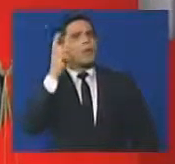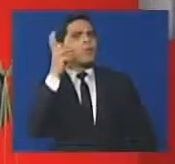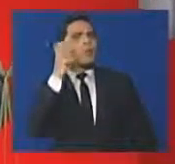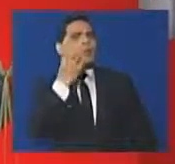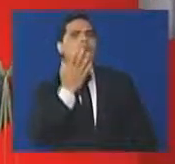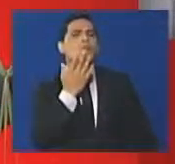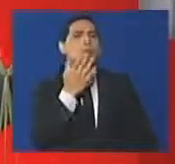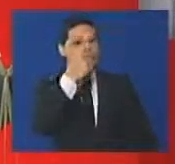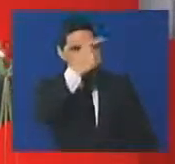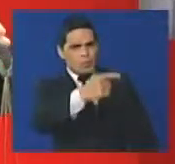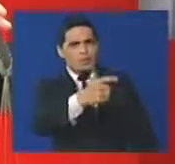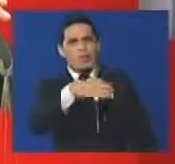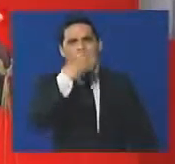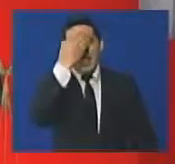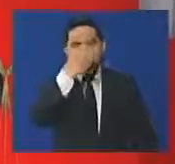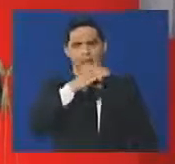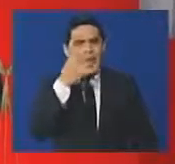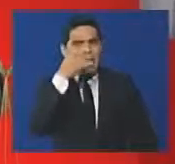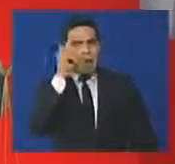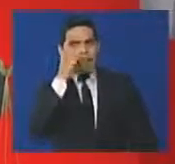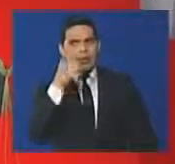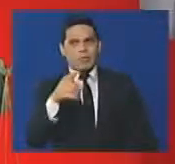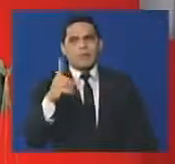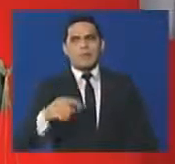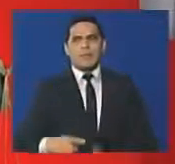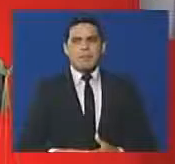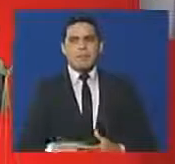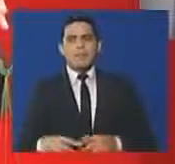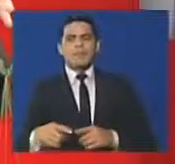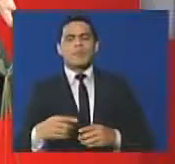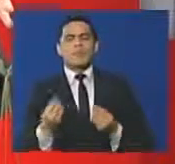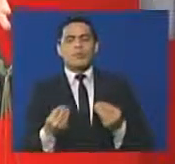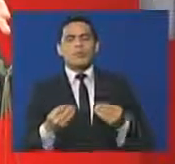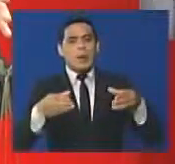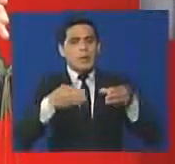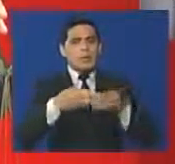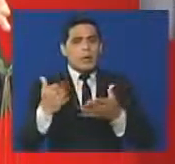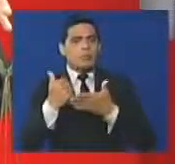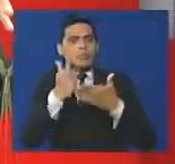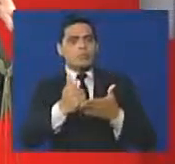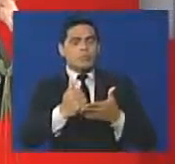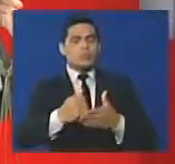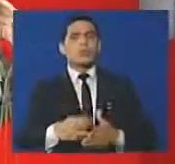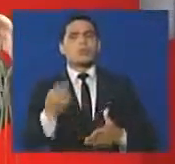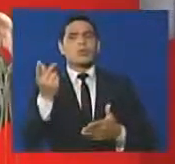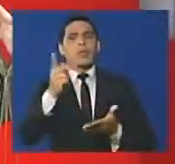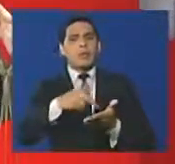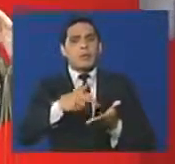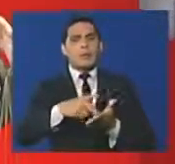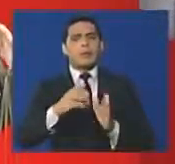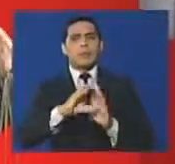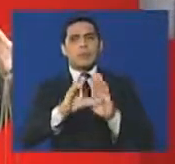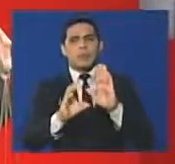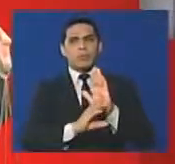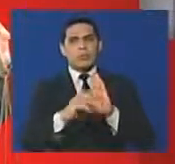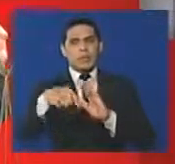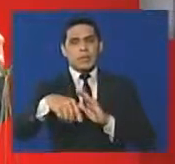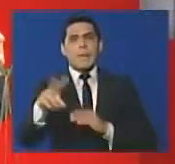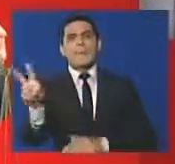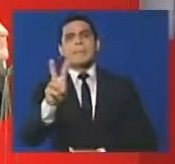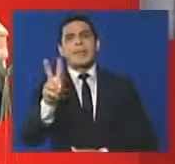verdad? Porque además usted fue eje de un movimiento de tenores, de un concurso de tenores en